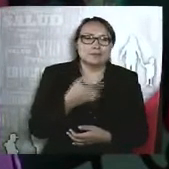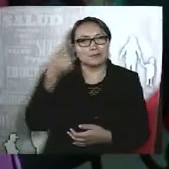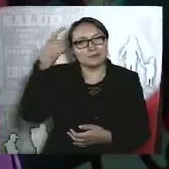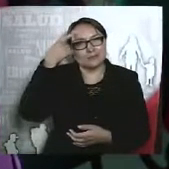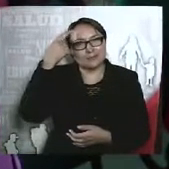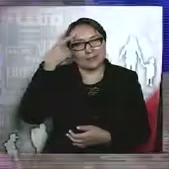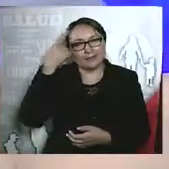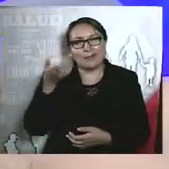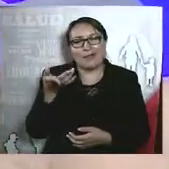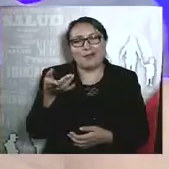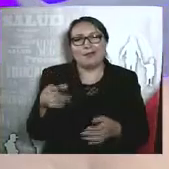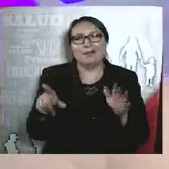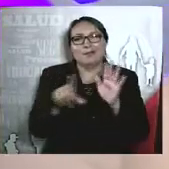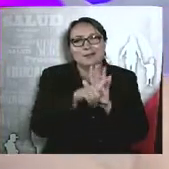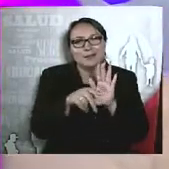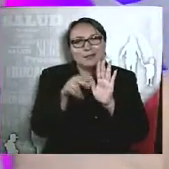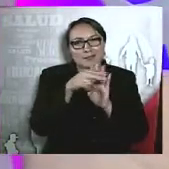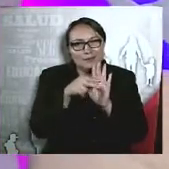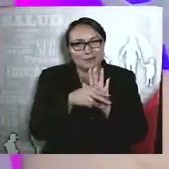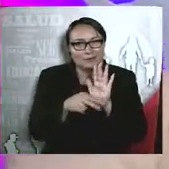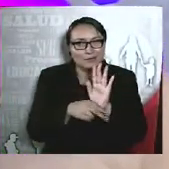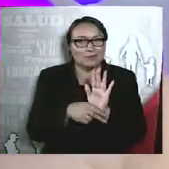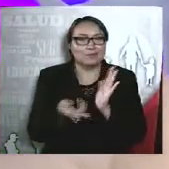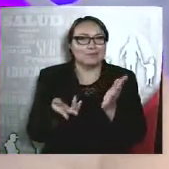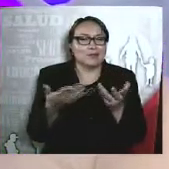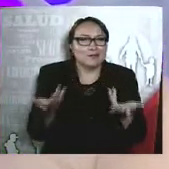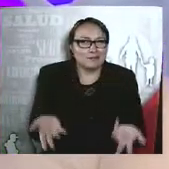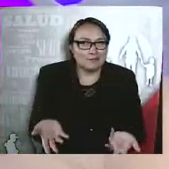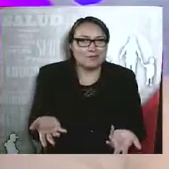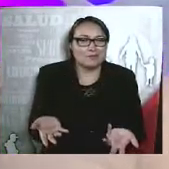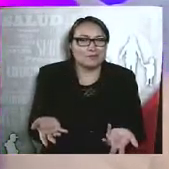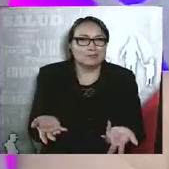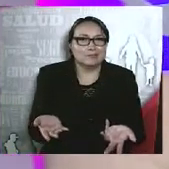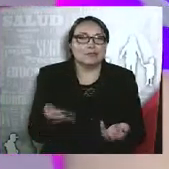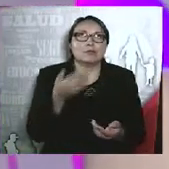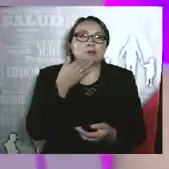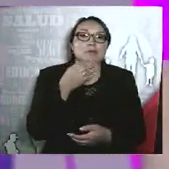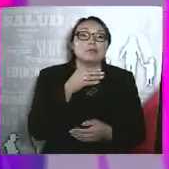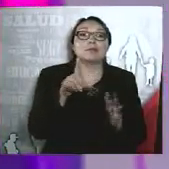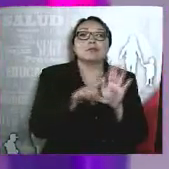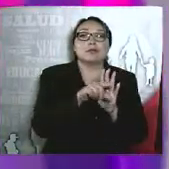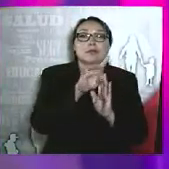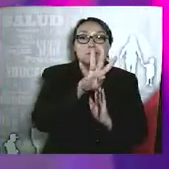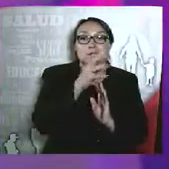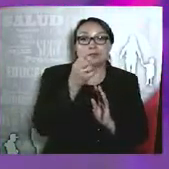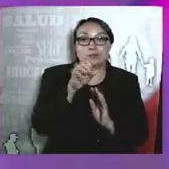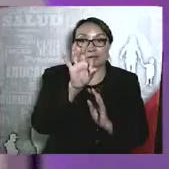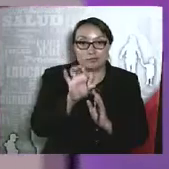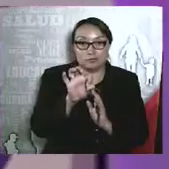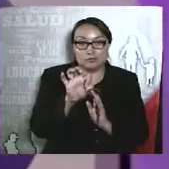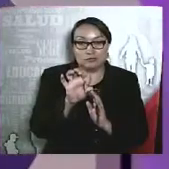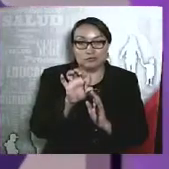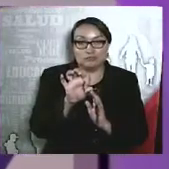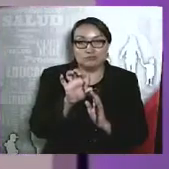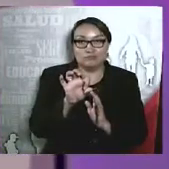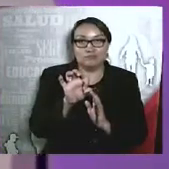normativo que cobija la situación jurídica de las personas desmovilizadas. Está la ley 418 del año 97, está la